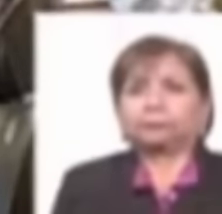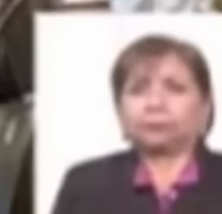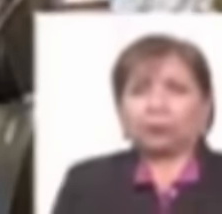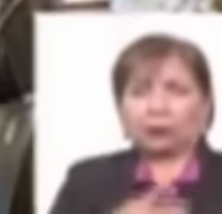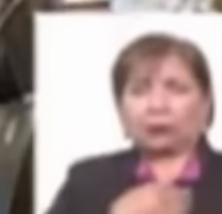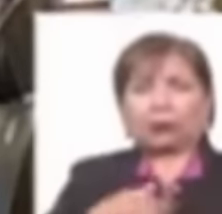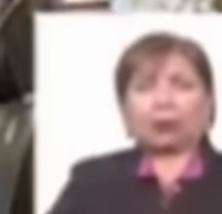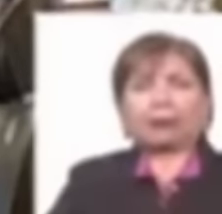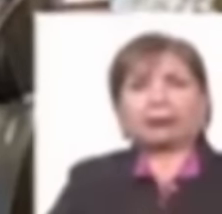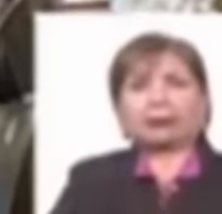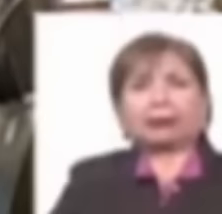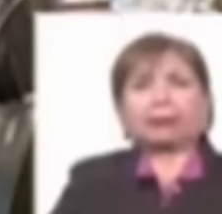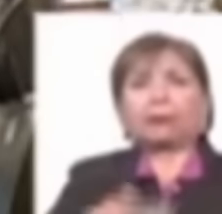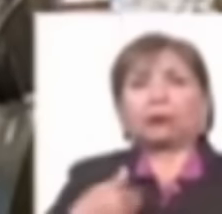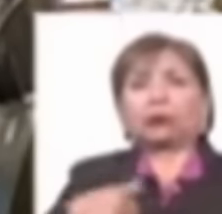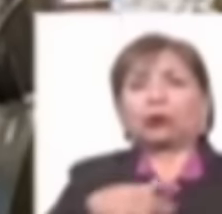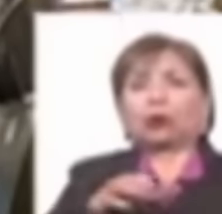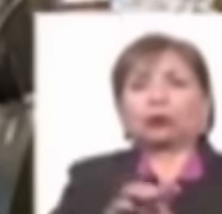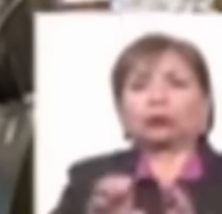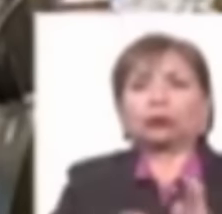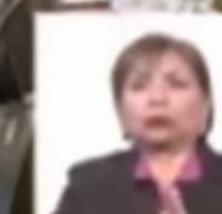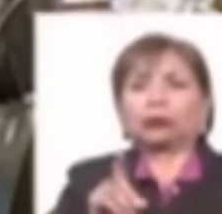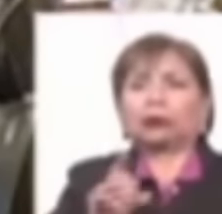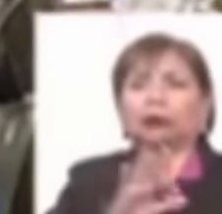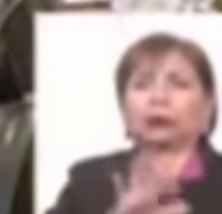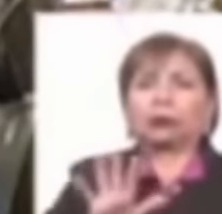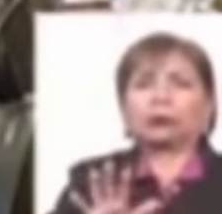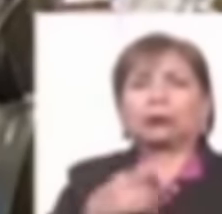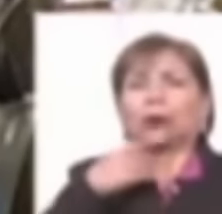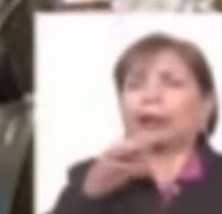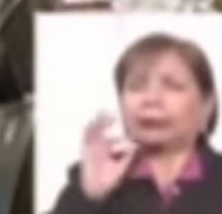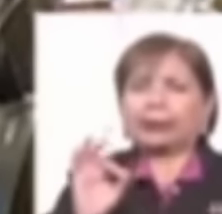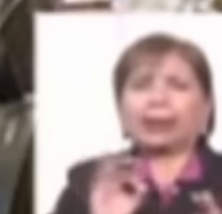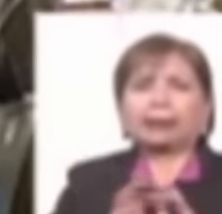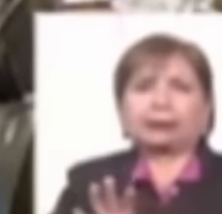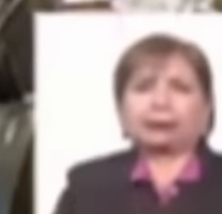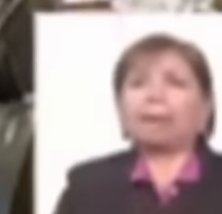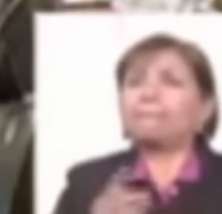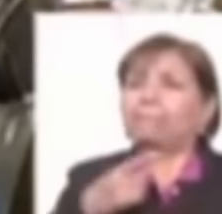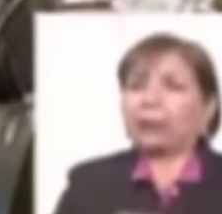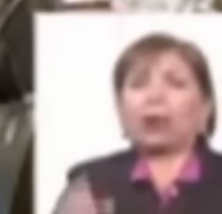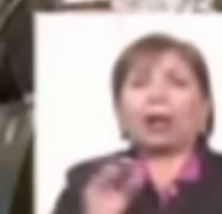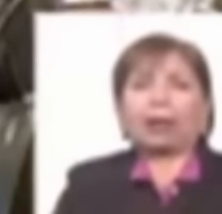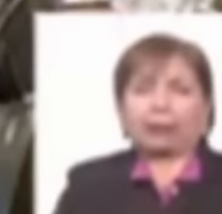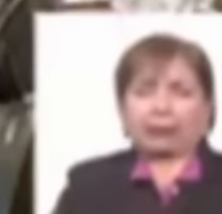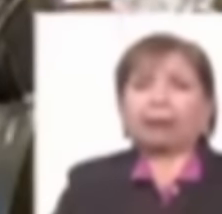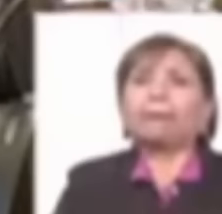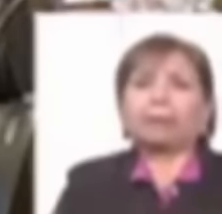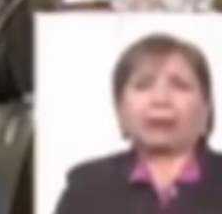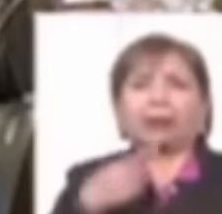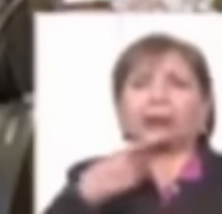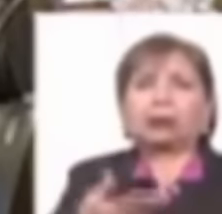señora presidenta, que el artículo constitucional, el 156, es clarísimo, pero a su vez también el artículo